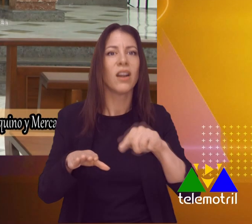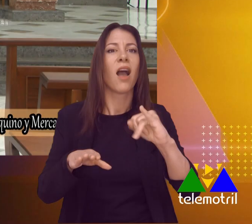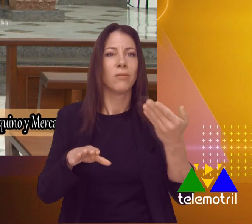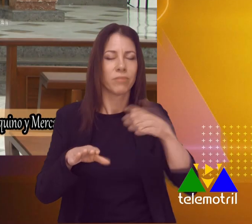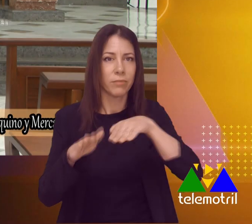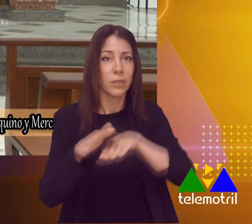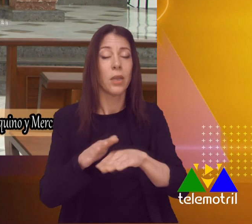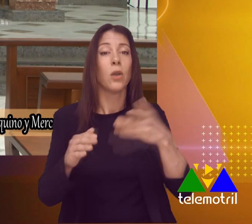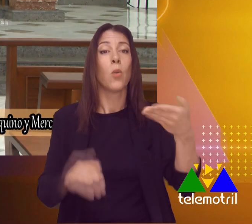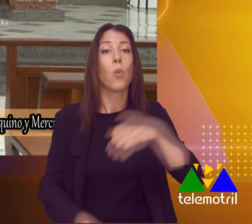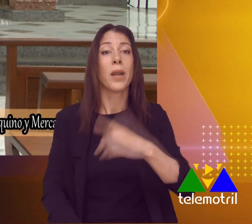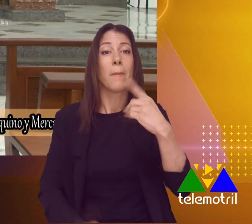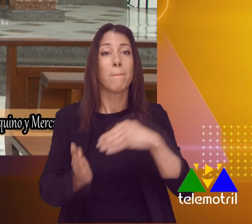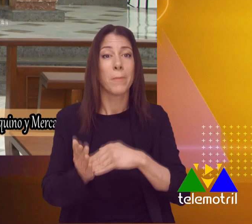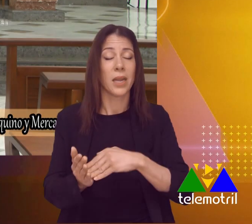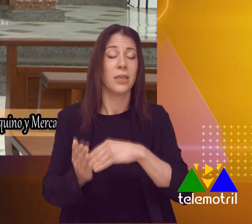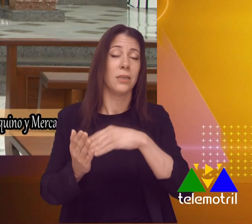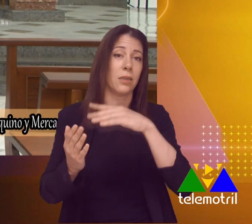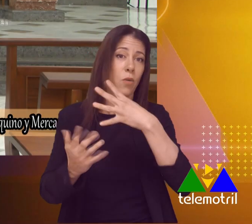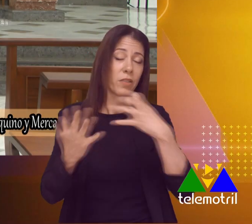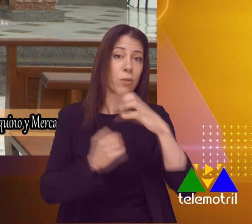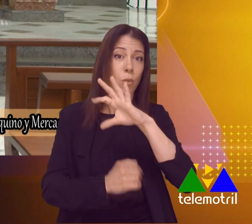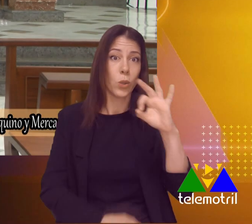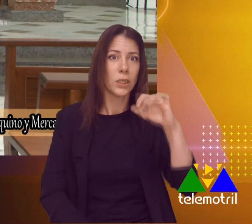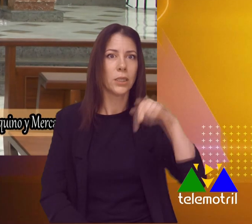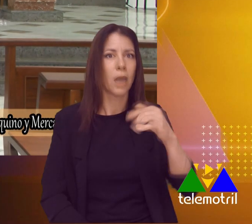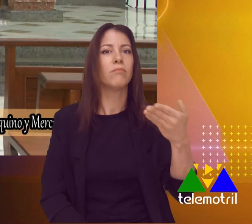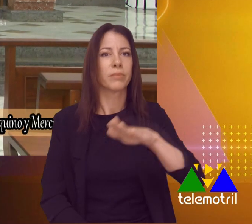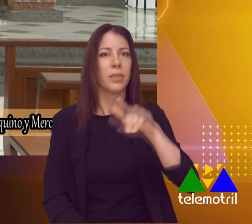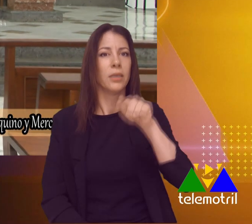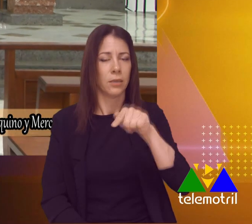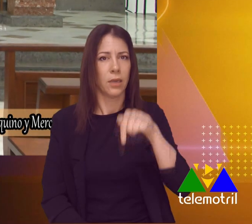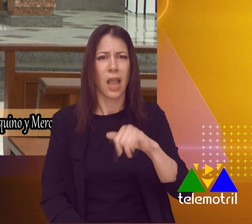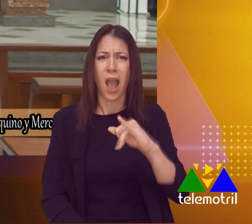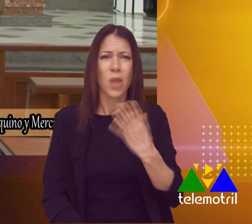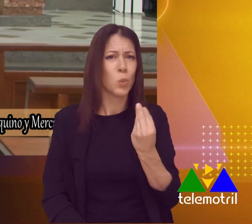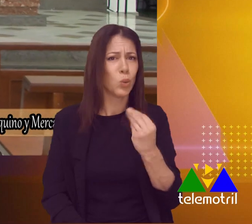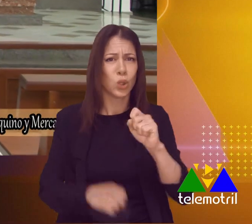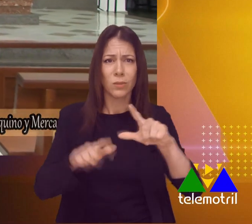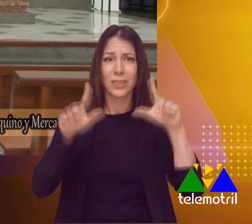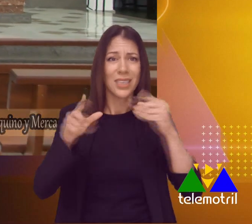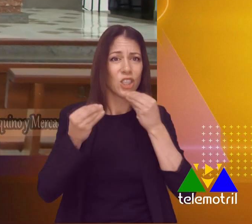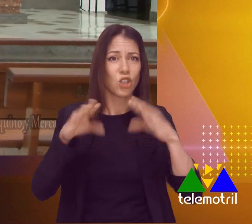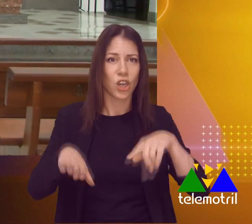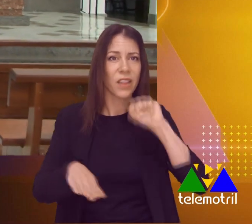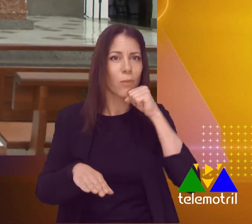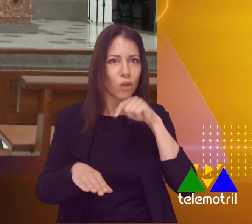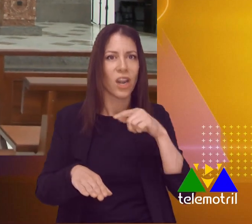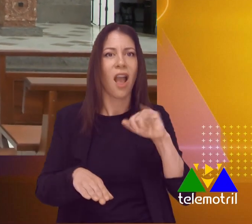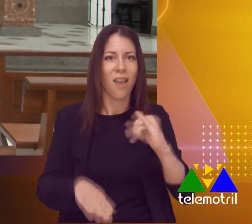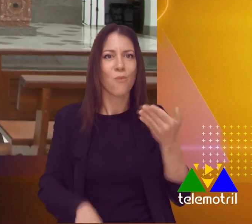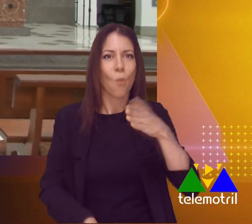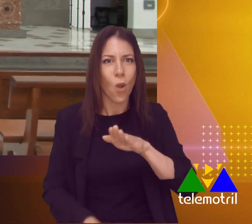que muere en 1650 y se enterró aquí. Es decir, que aquí tenemos muchos personajes de la historia de Motril están